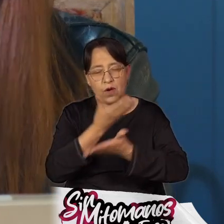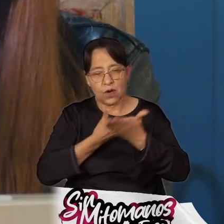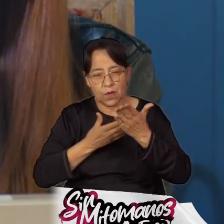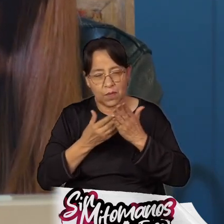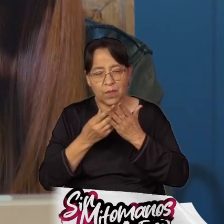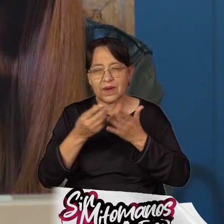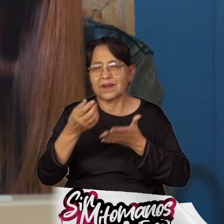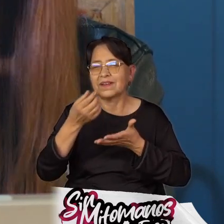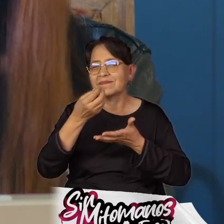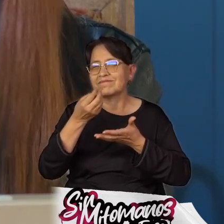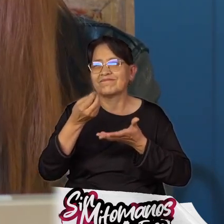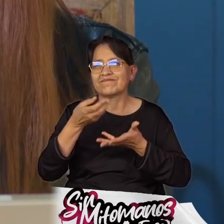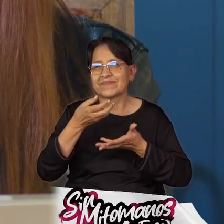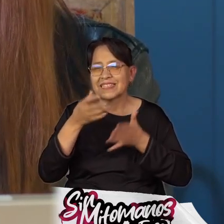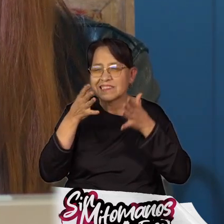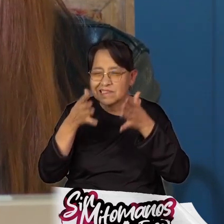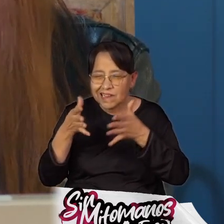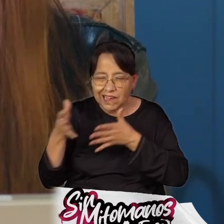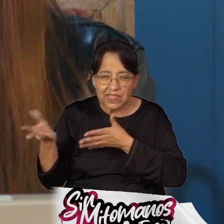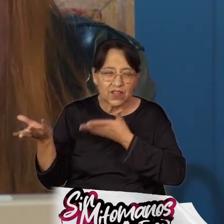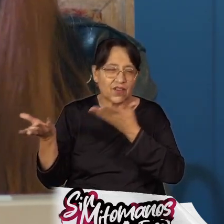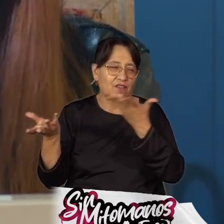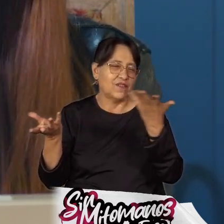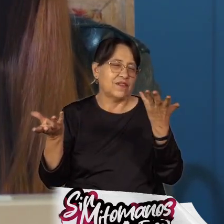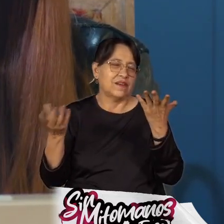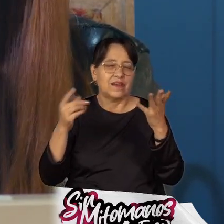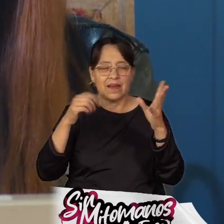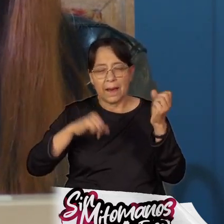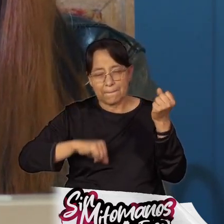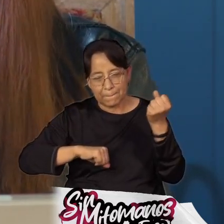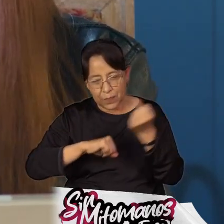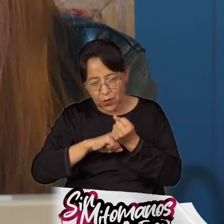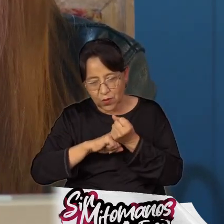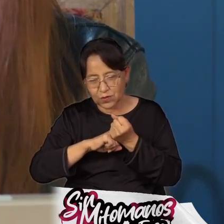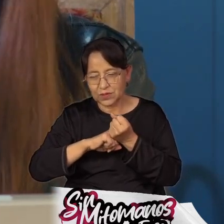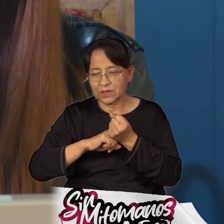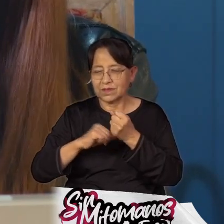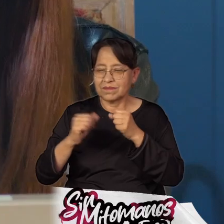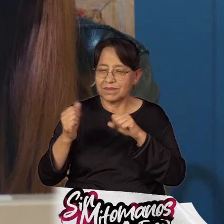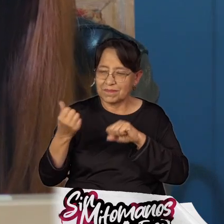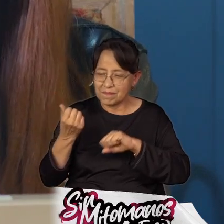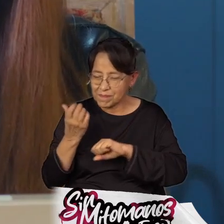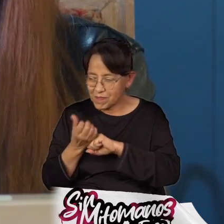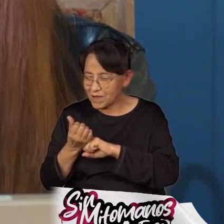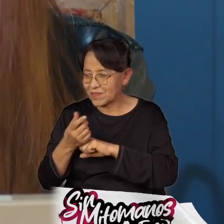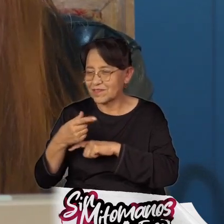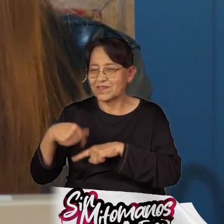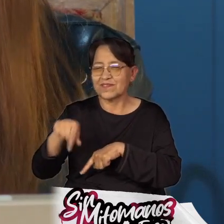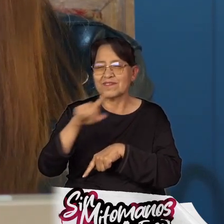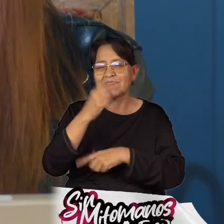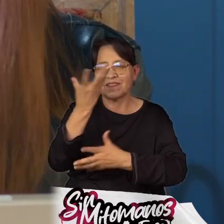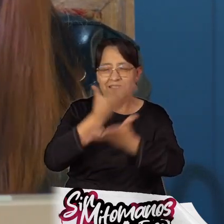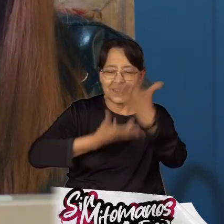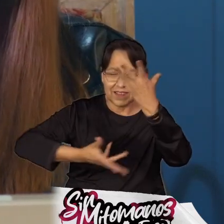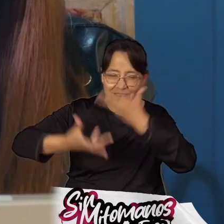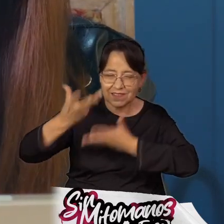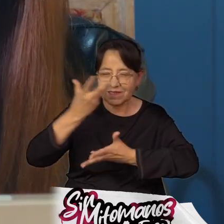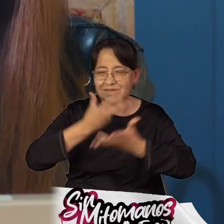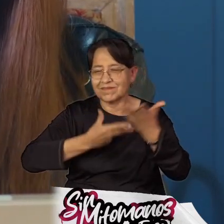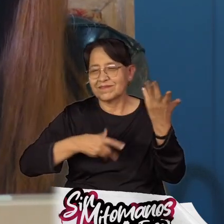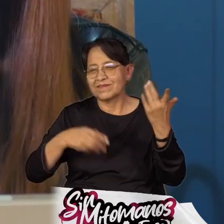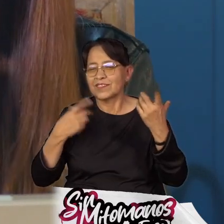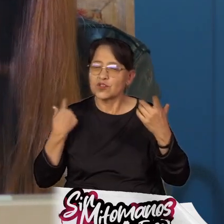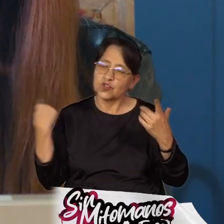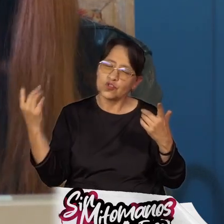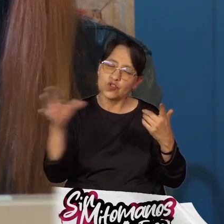la Eucaristía, se reunían a tener sus enseñanzas, a apoyarse mutuamente, a fortalecerse en hermandad, en